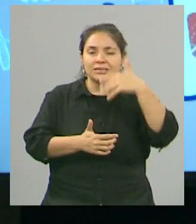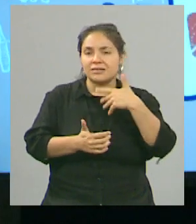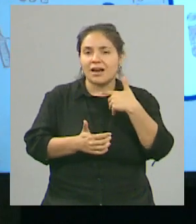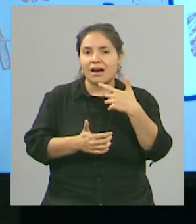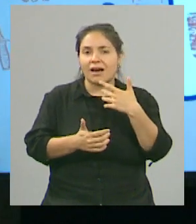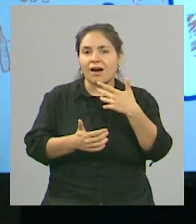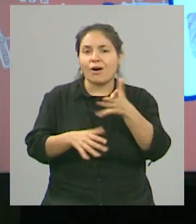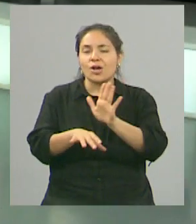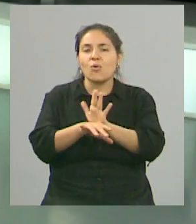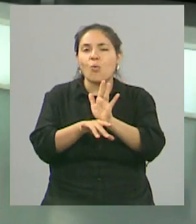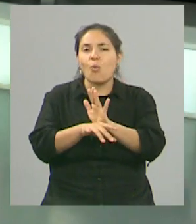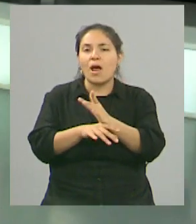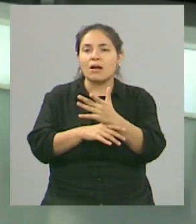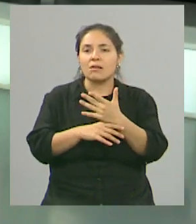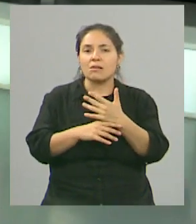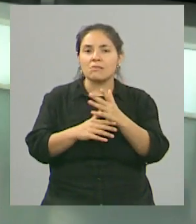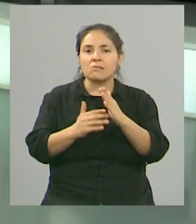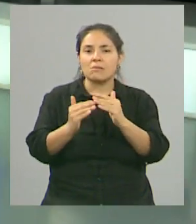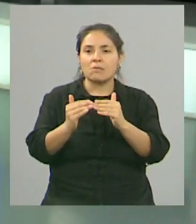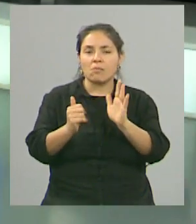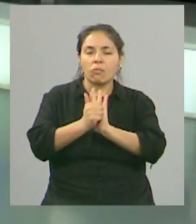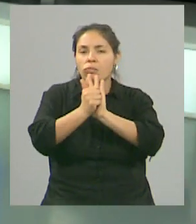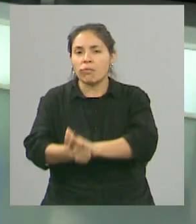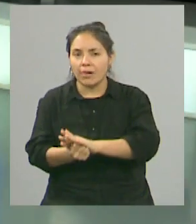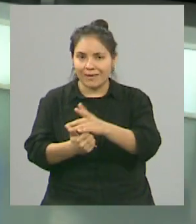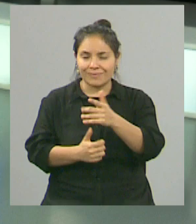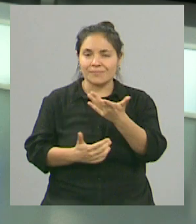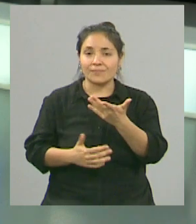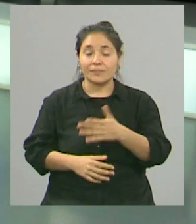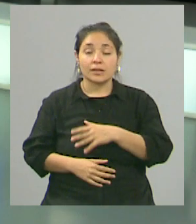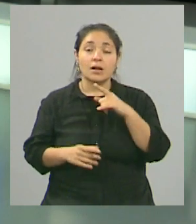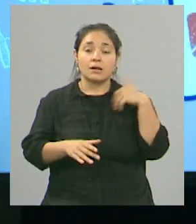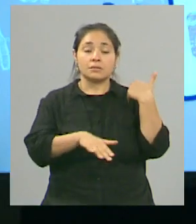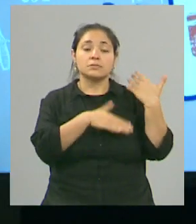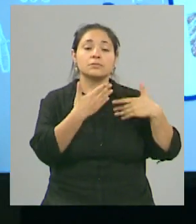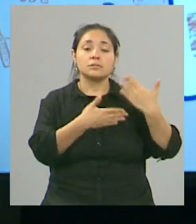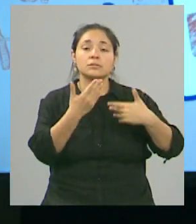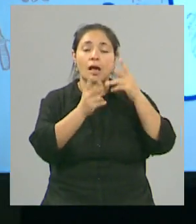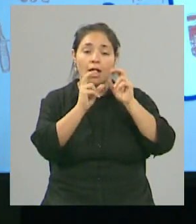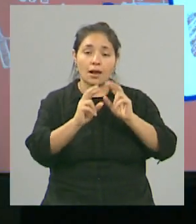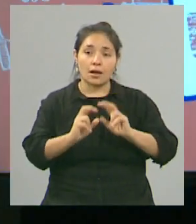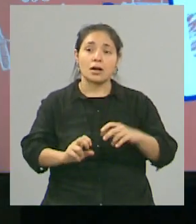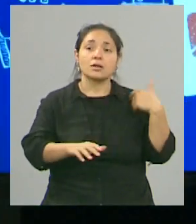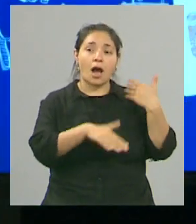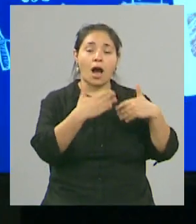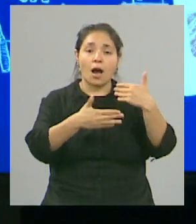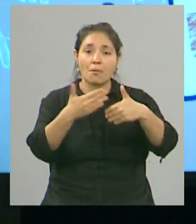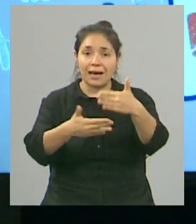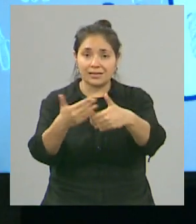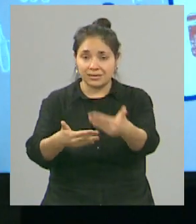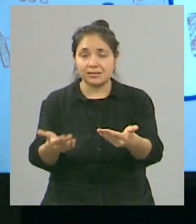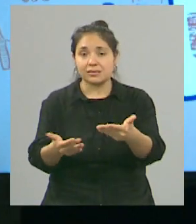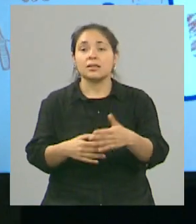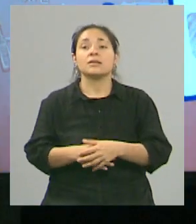Y con el tiempo se ha ido también evolucionando en este análisis para poder también interpretar